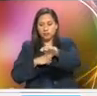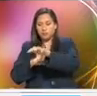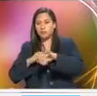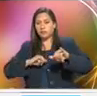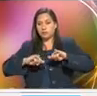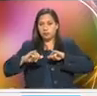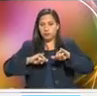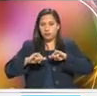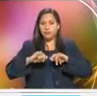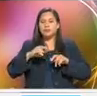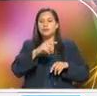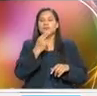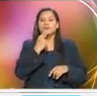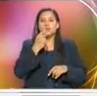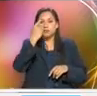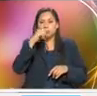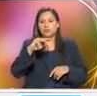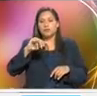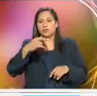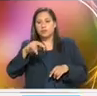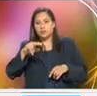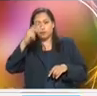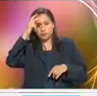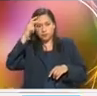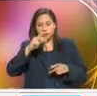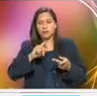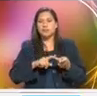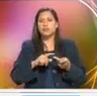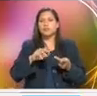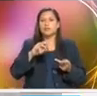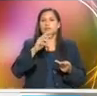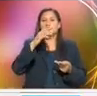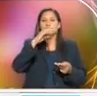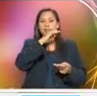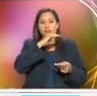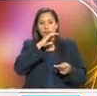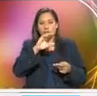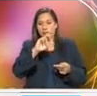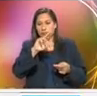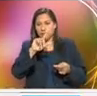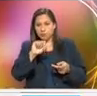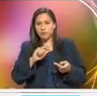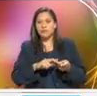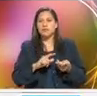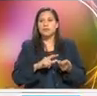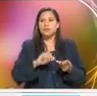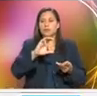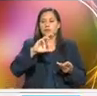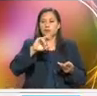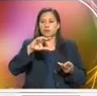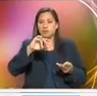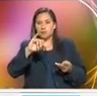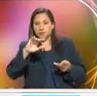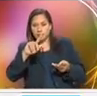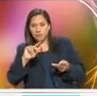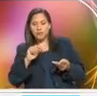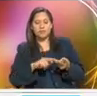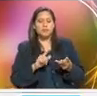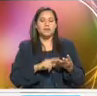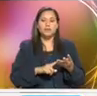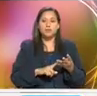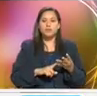decirnos, particularmente en la zona de Miguel Hidalgo, en la zona de Venustiano Carranza, sí, de Coajimalpa, la calidad del aire es